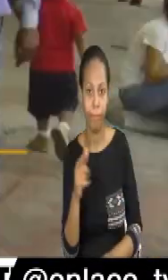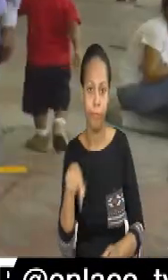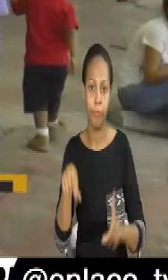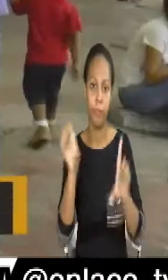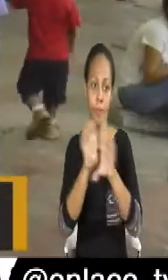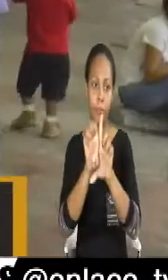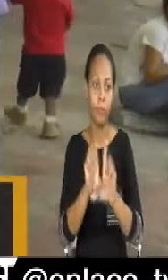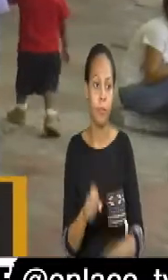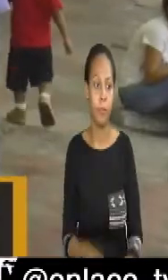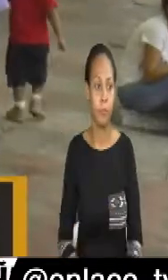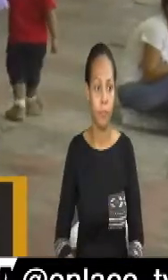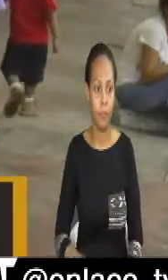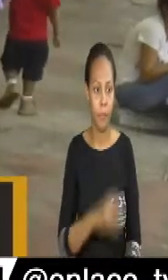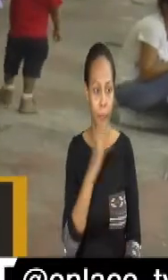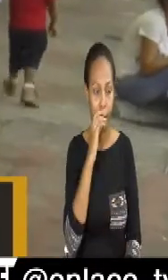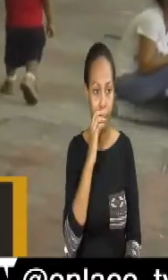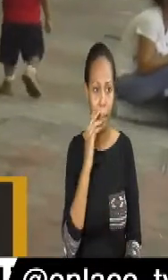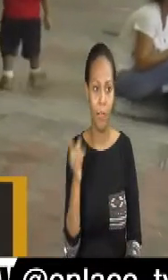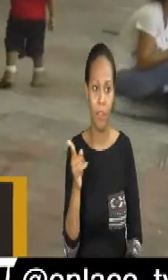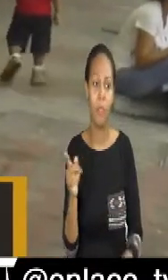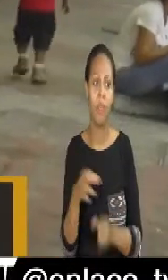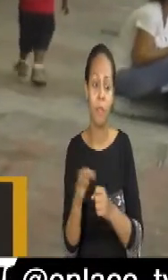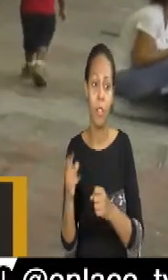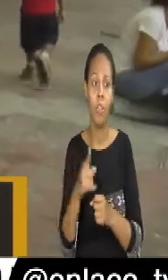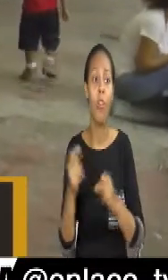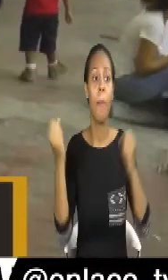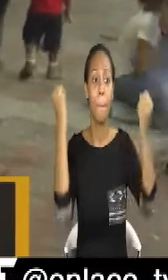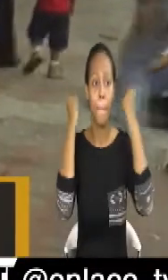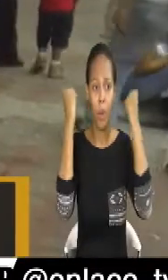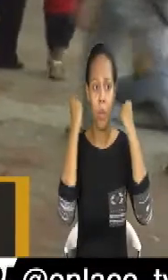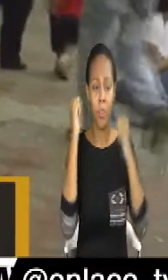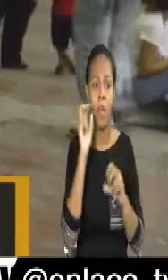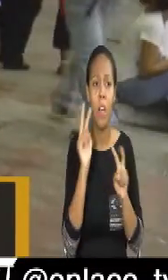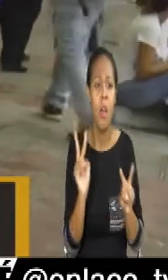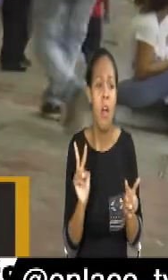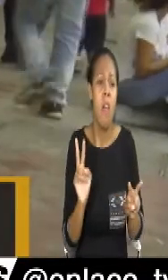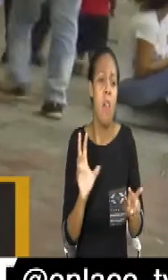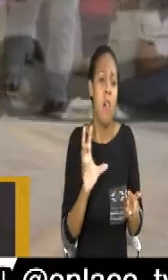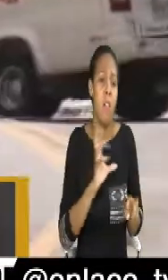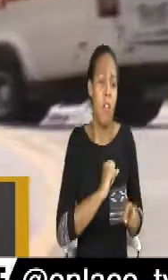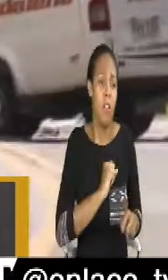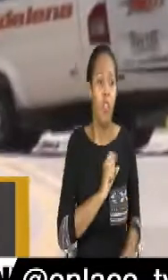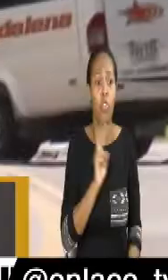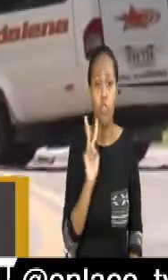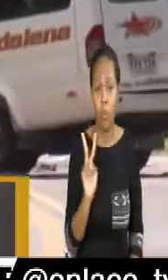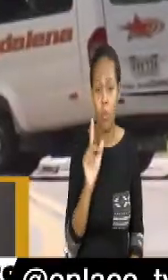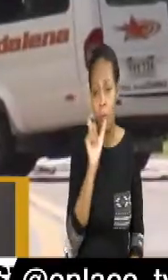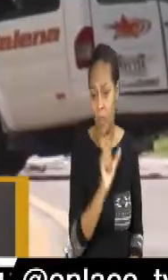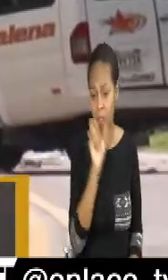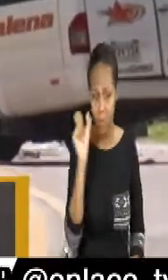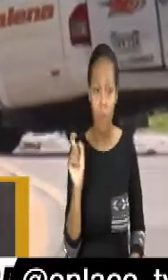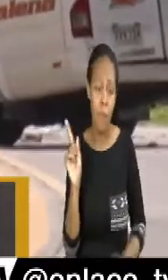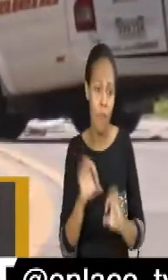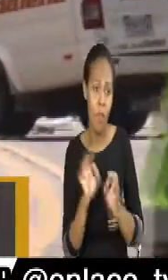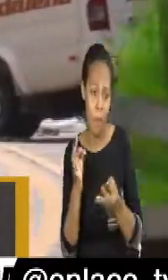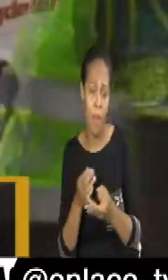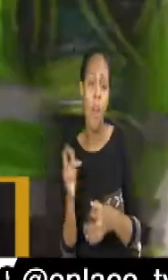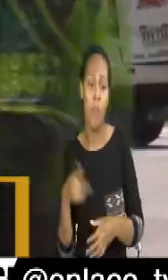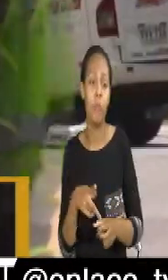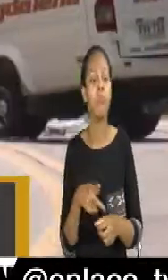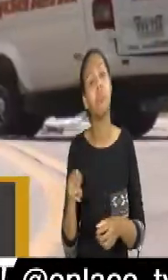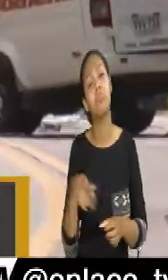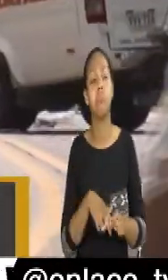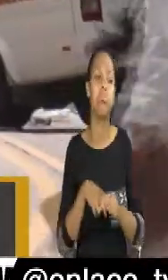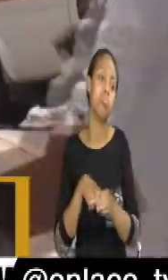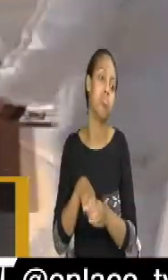Esta familia procedente de Piedecuesta, Santander, sufre un doble drama. 2 de sus integrantes viajaban en la buseta de servicio público afiliada